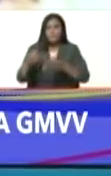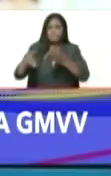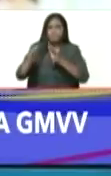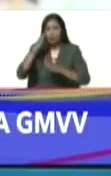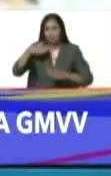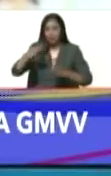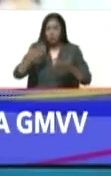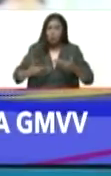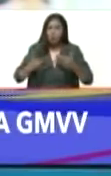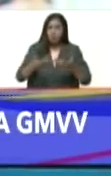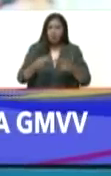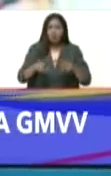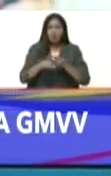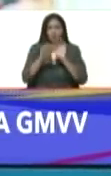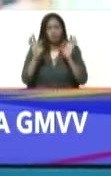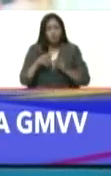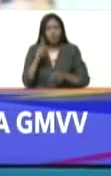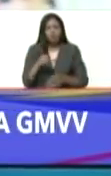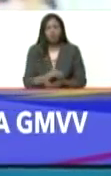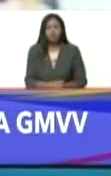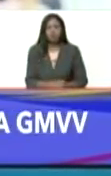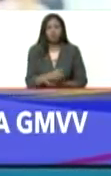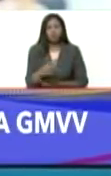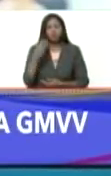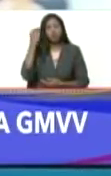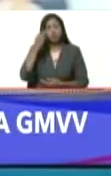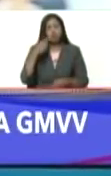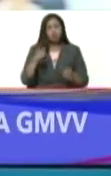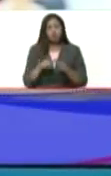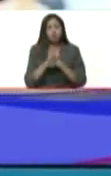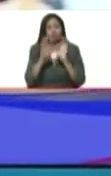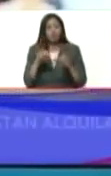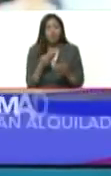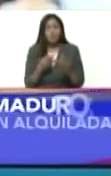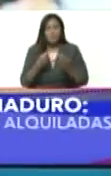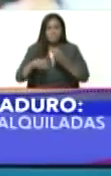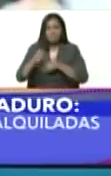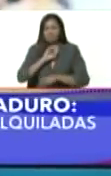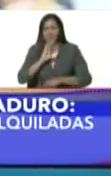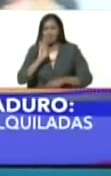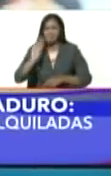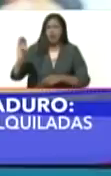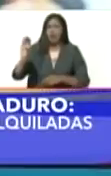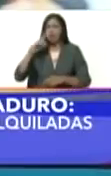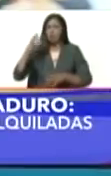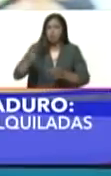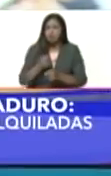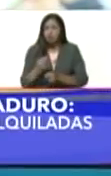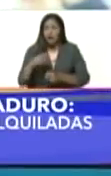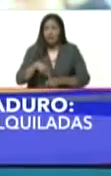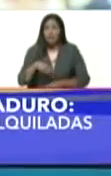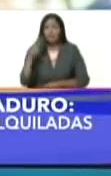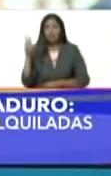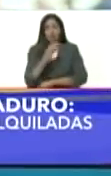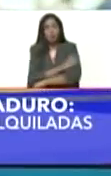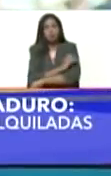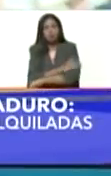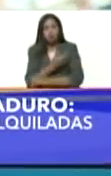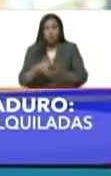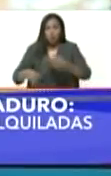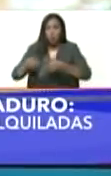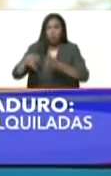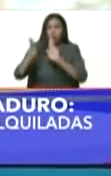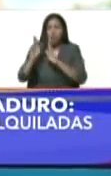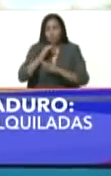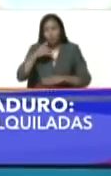pueblo? ¿Ustedes creen que la derecha capitalista, vende patria, si tomara el poder en Venezuela, construiría viviendas para el